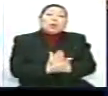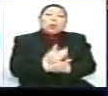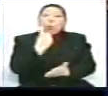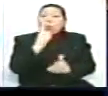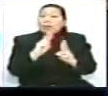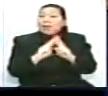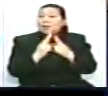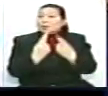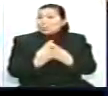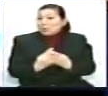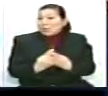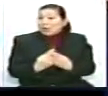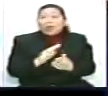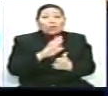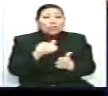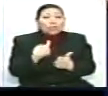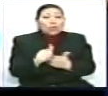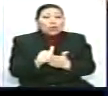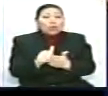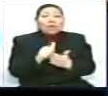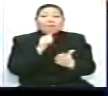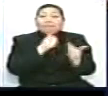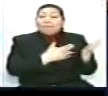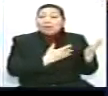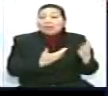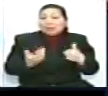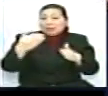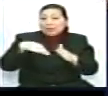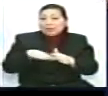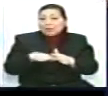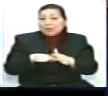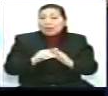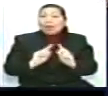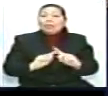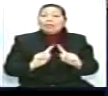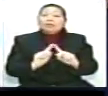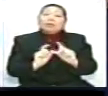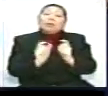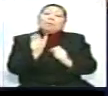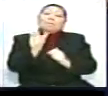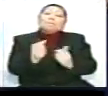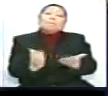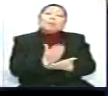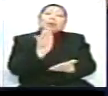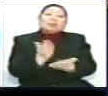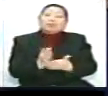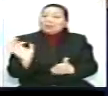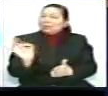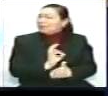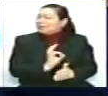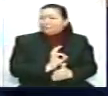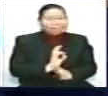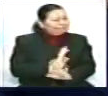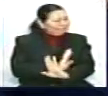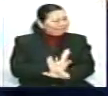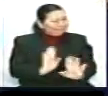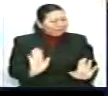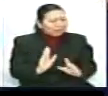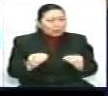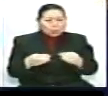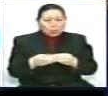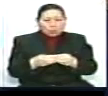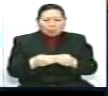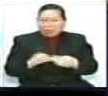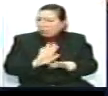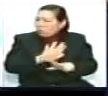sola sesión todos los casos pendientes que involucran a congresistas, sin distinción de la bancada